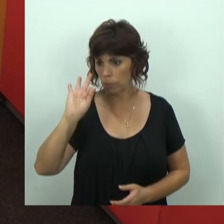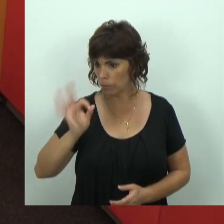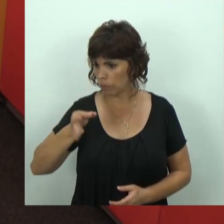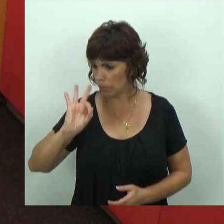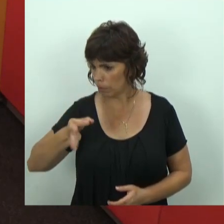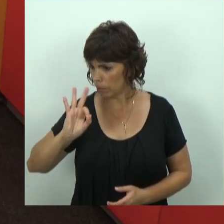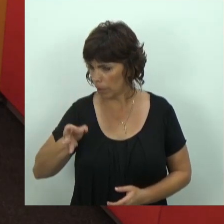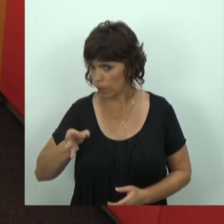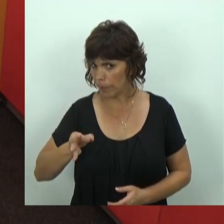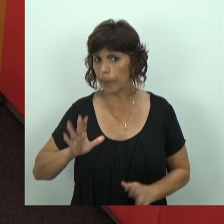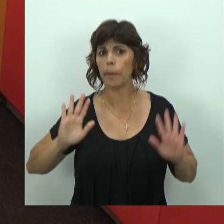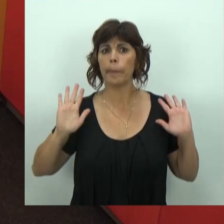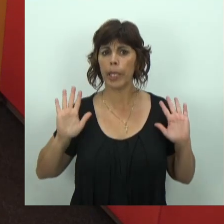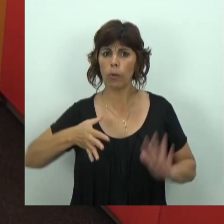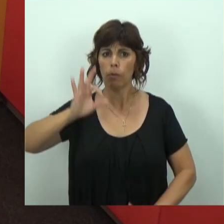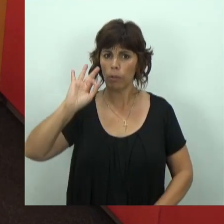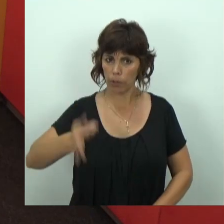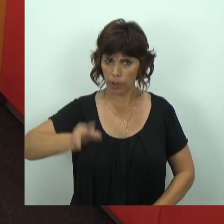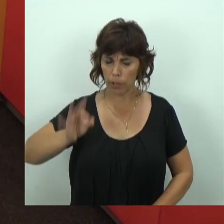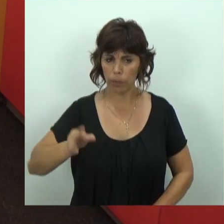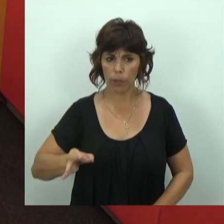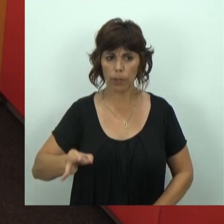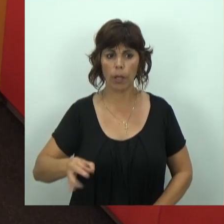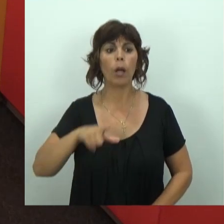si de verdad quiere tener